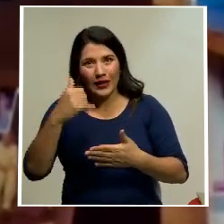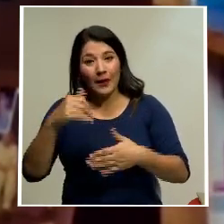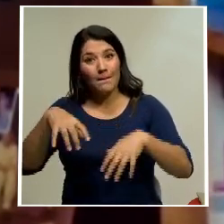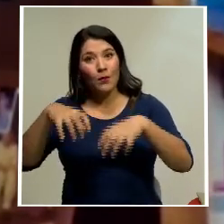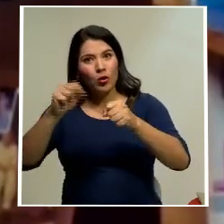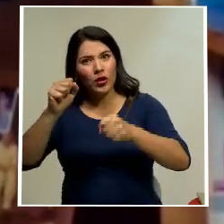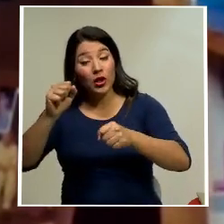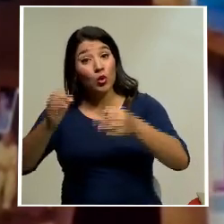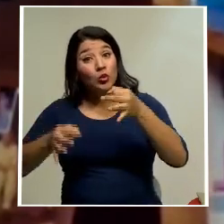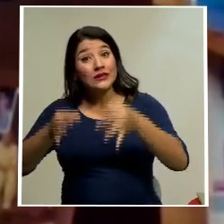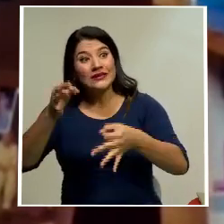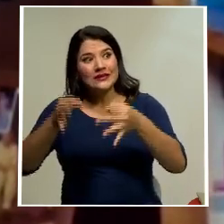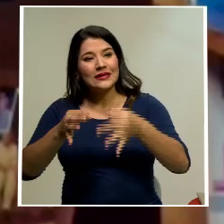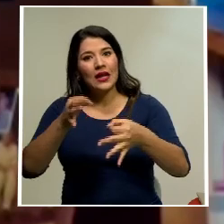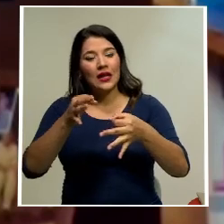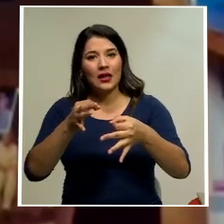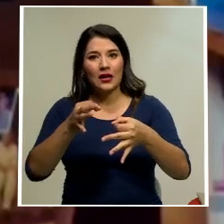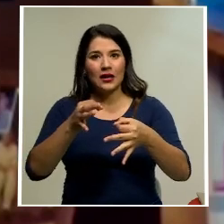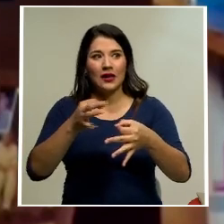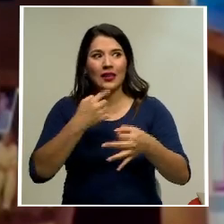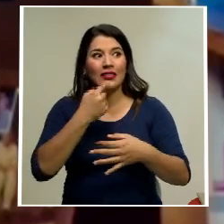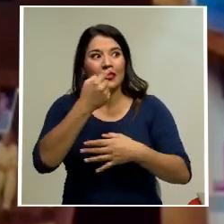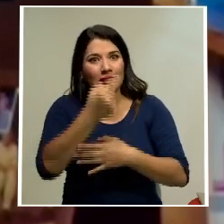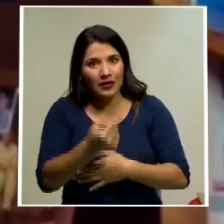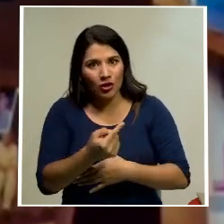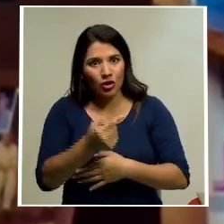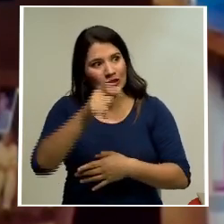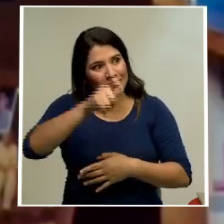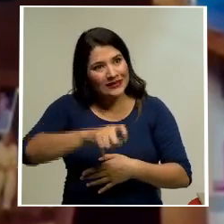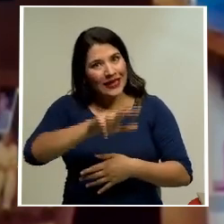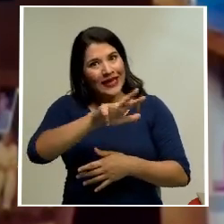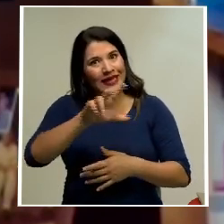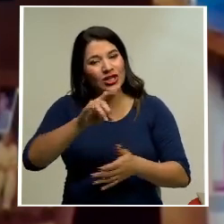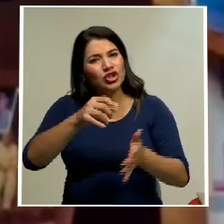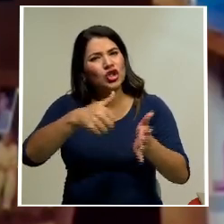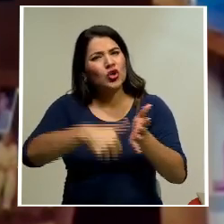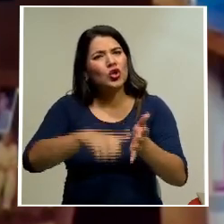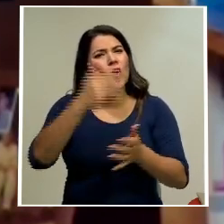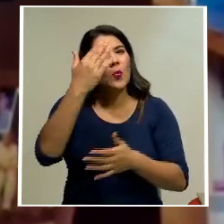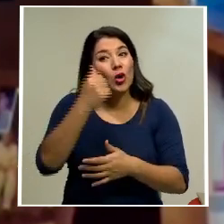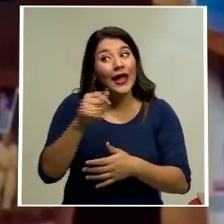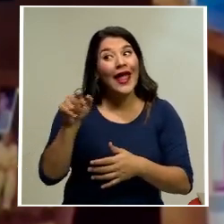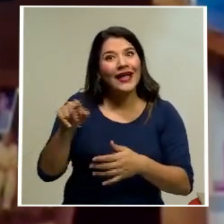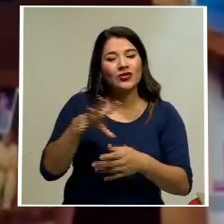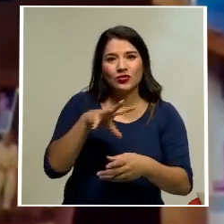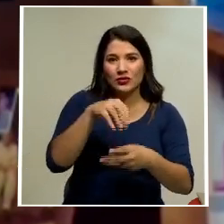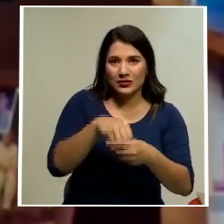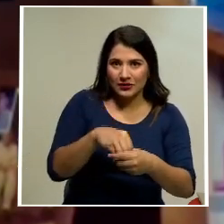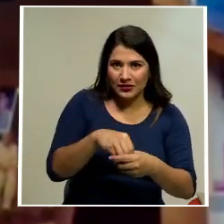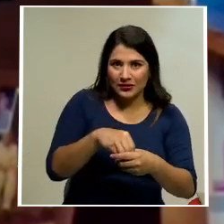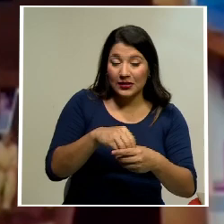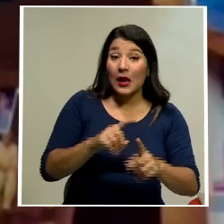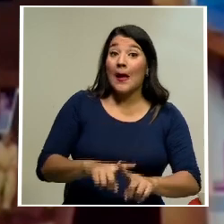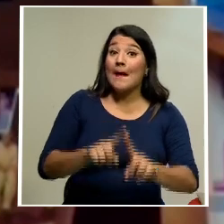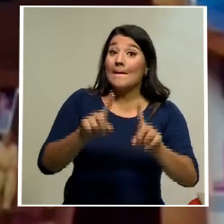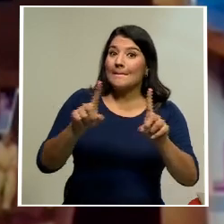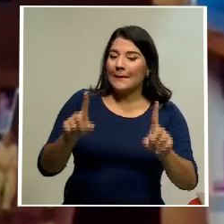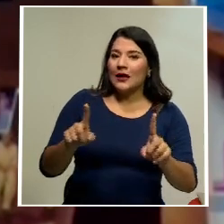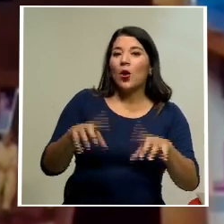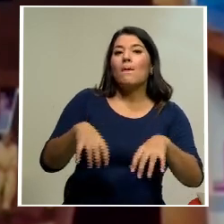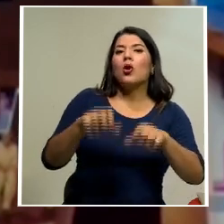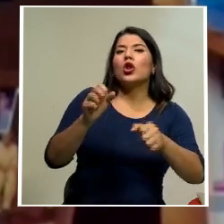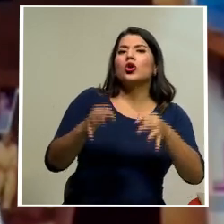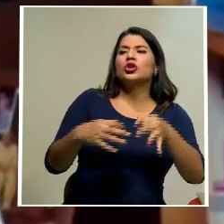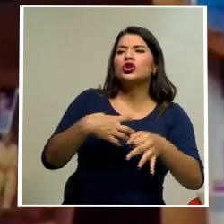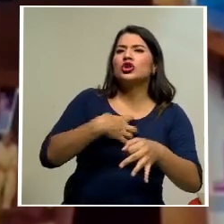original en el funcionamiento del Poder Judicial, fueron acogidos por la Sala. Justamente lo que